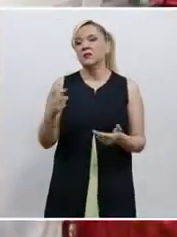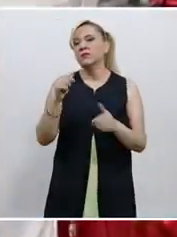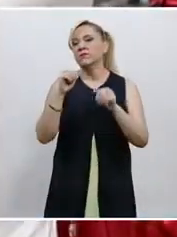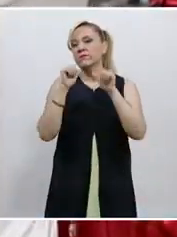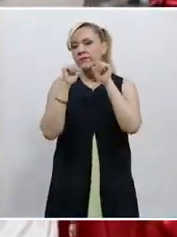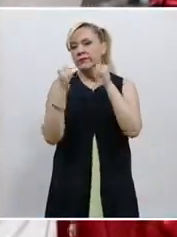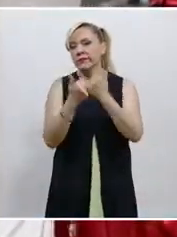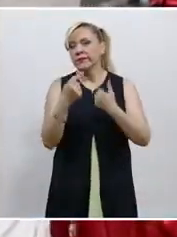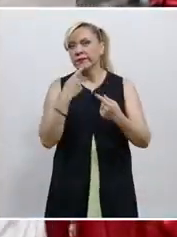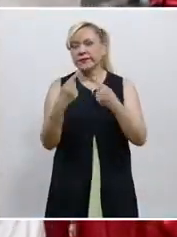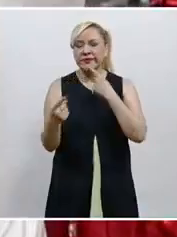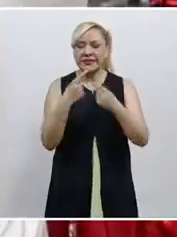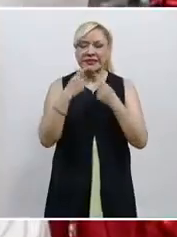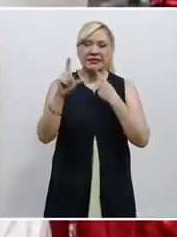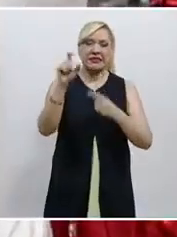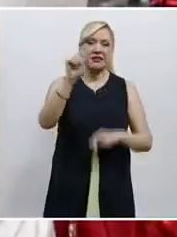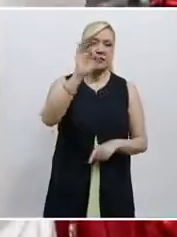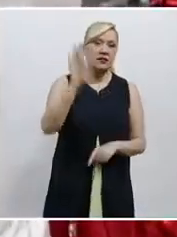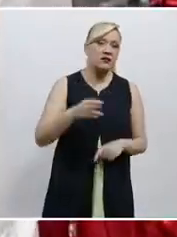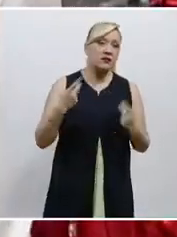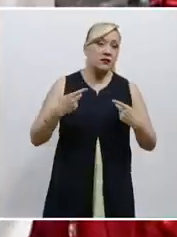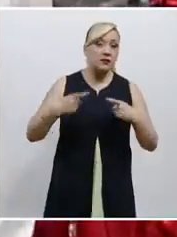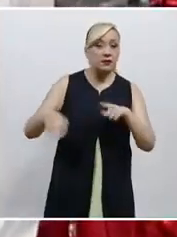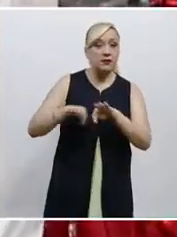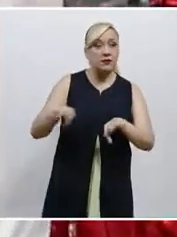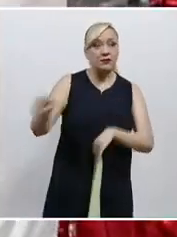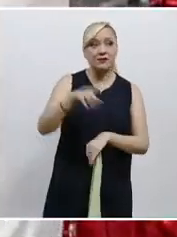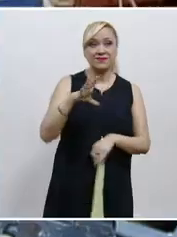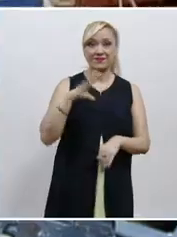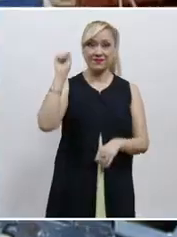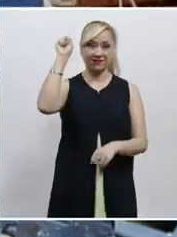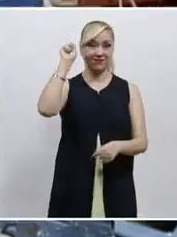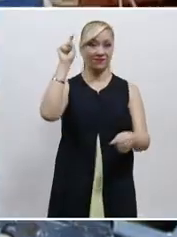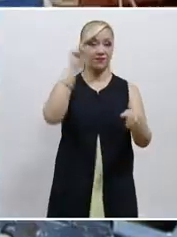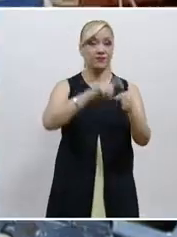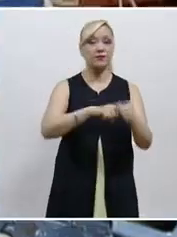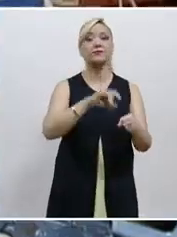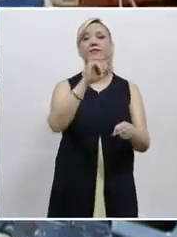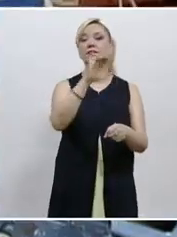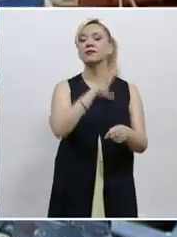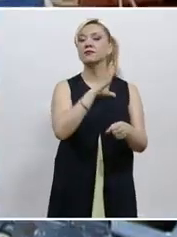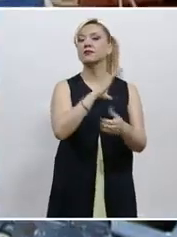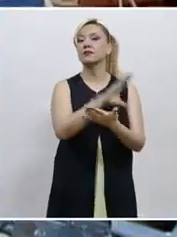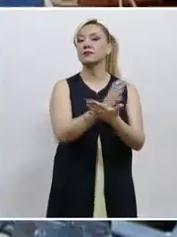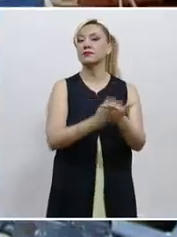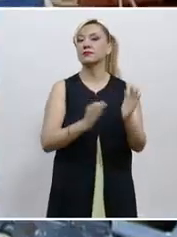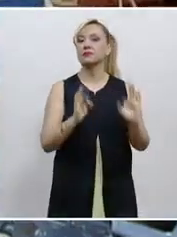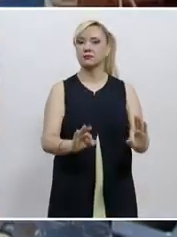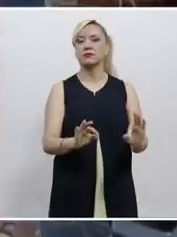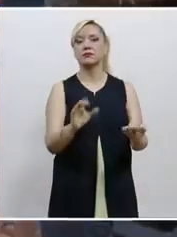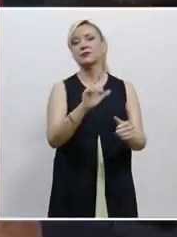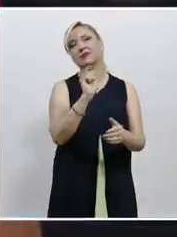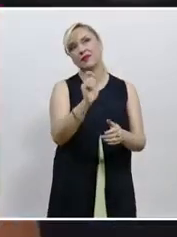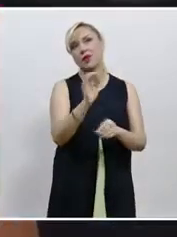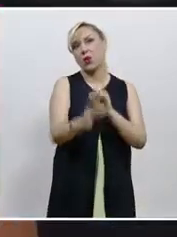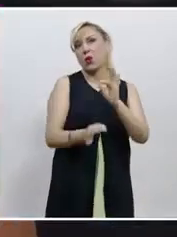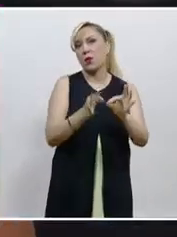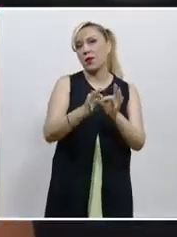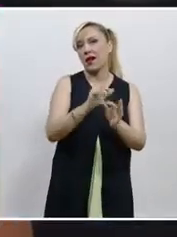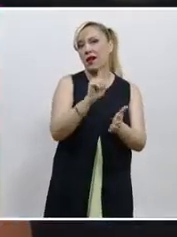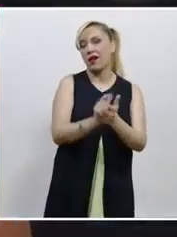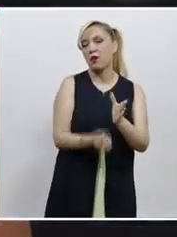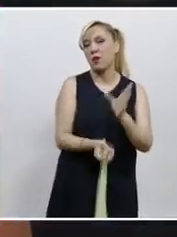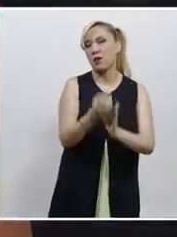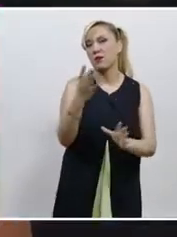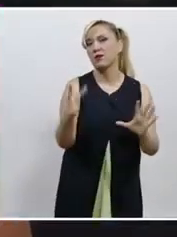mencionaron que únicamente el 20% de los trabajadores sindicalizados lograron la legitimidad de sus contratos. Estamos